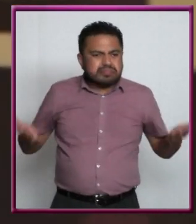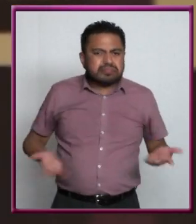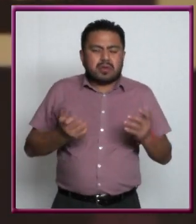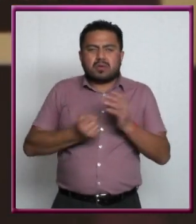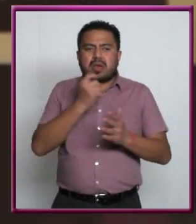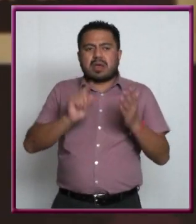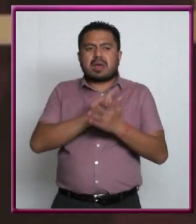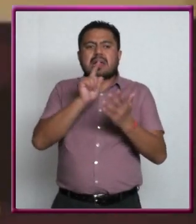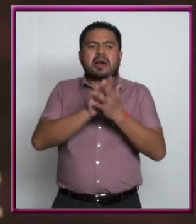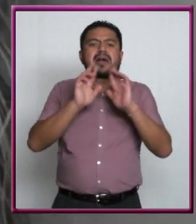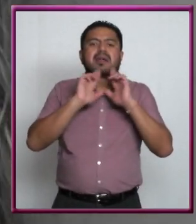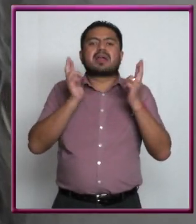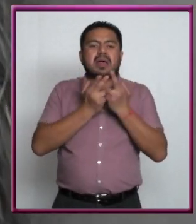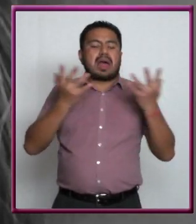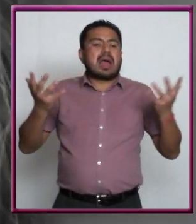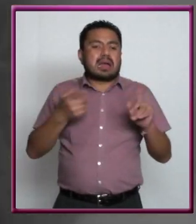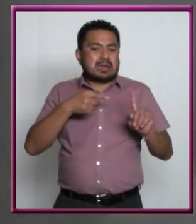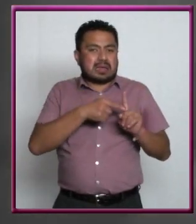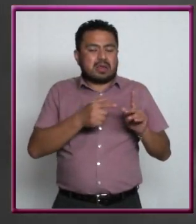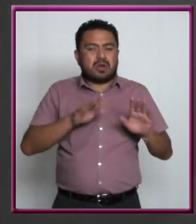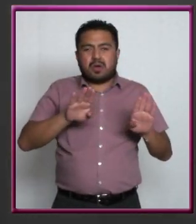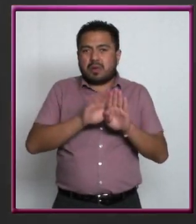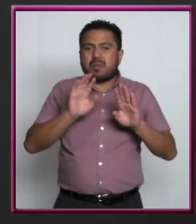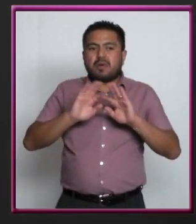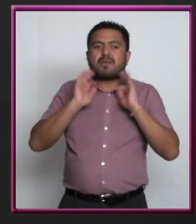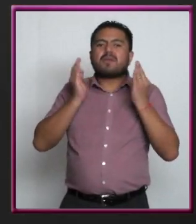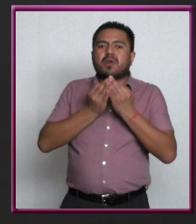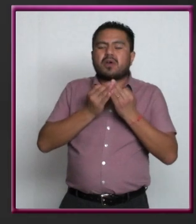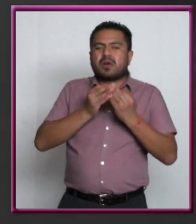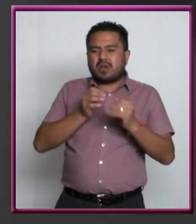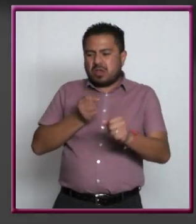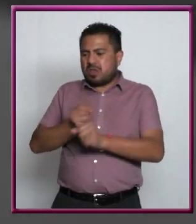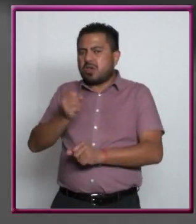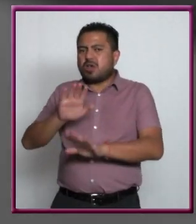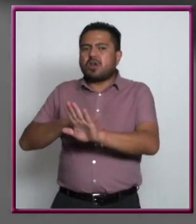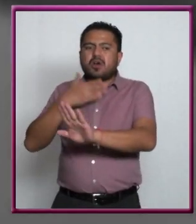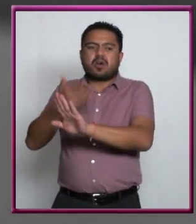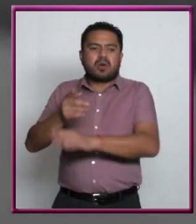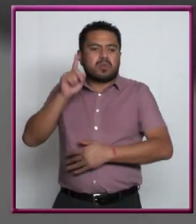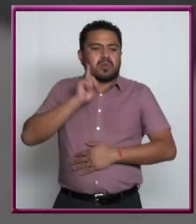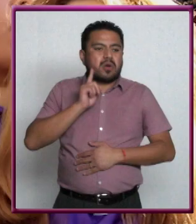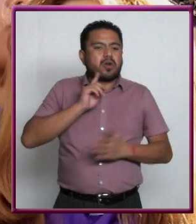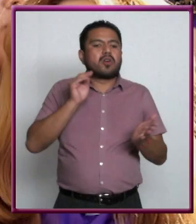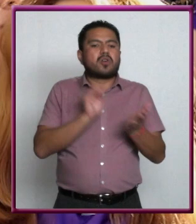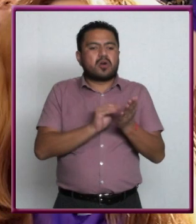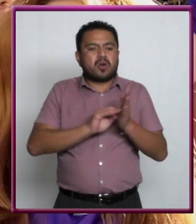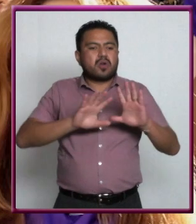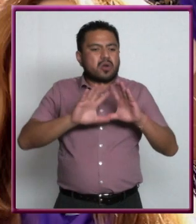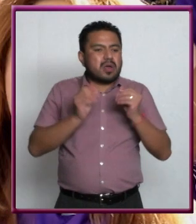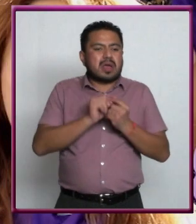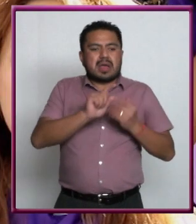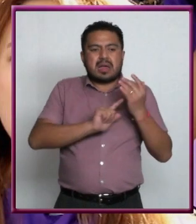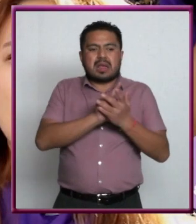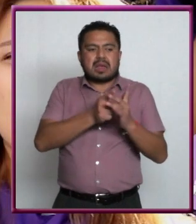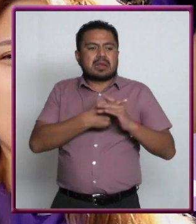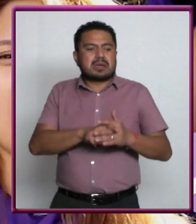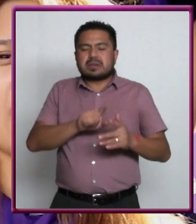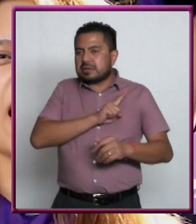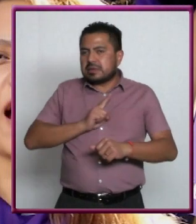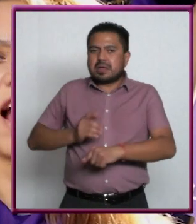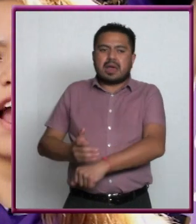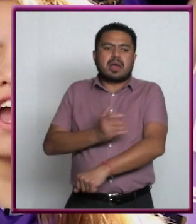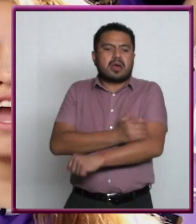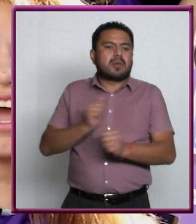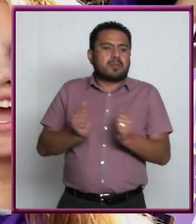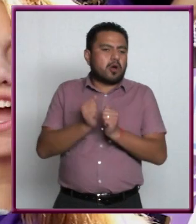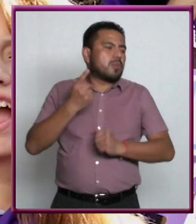impulsó esta serie de reformas que hoy ven a estas prácticas como una forma de violencia contra la mujer. Aun cuando toda iniciativa de ley debe